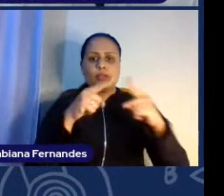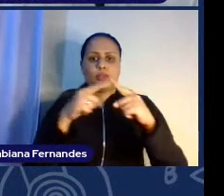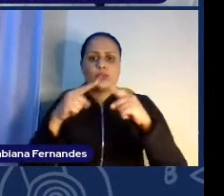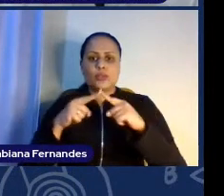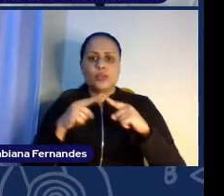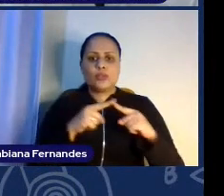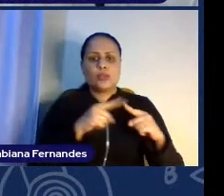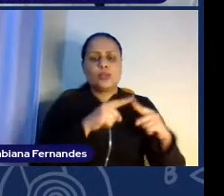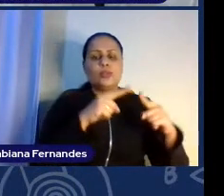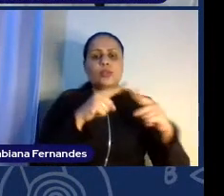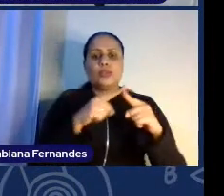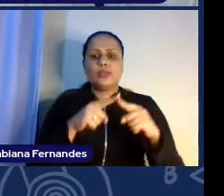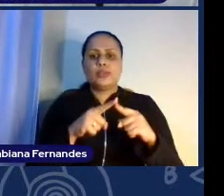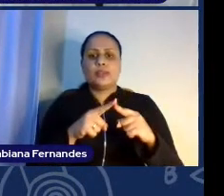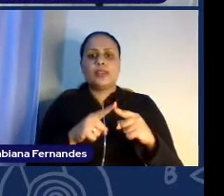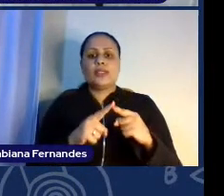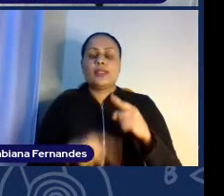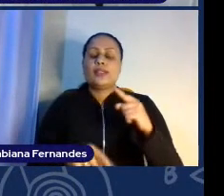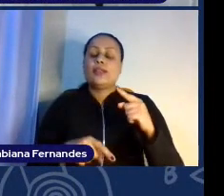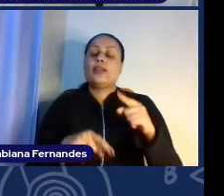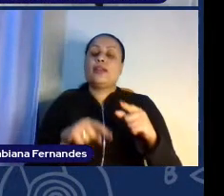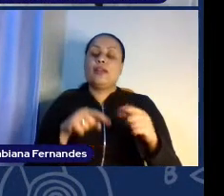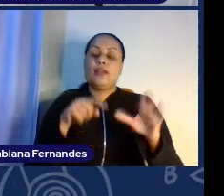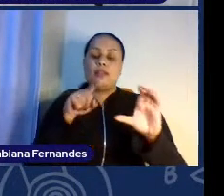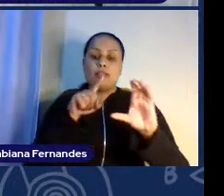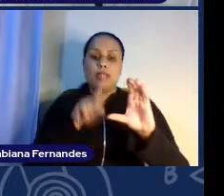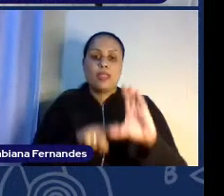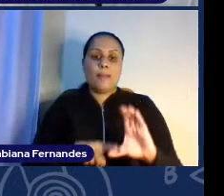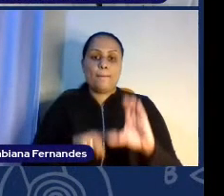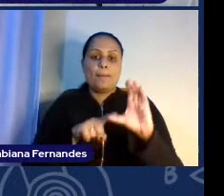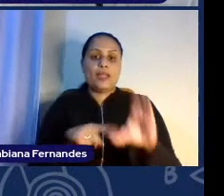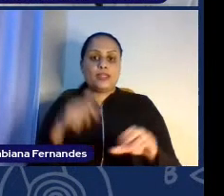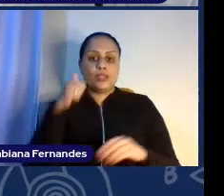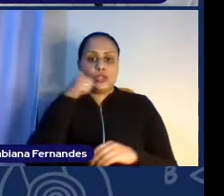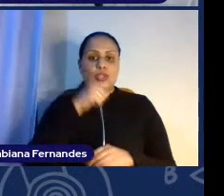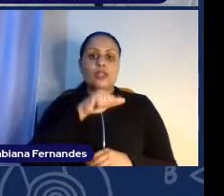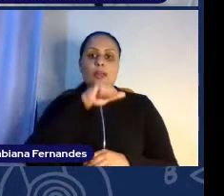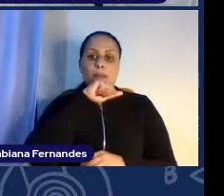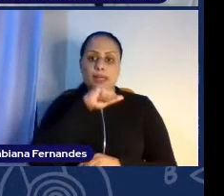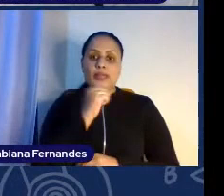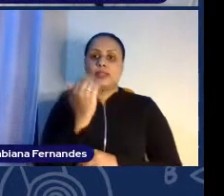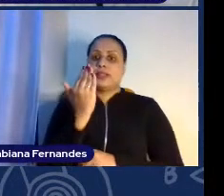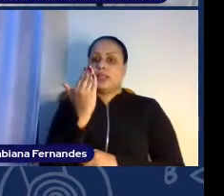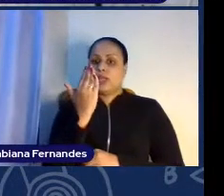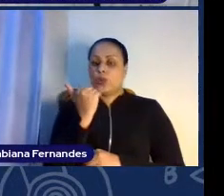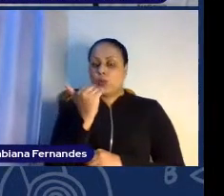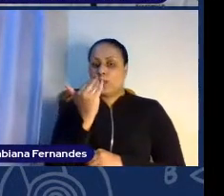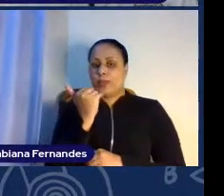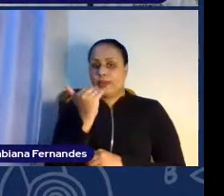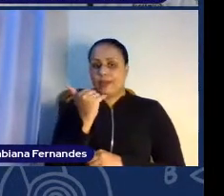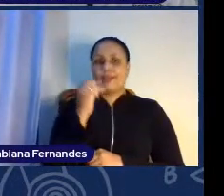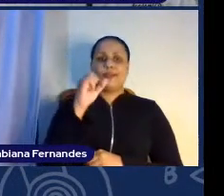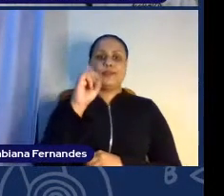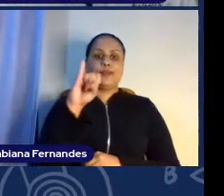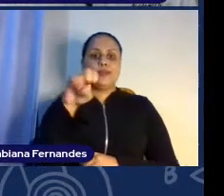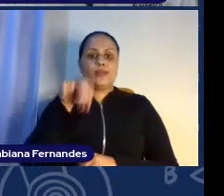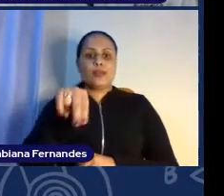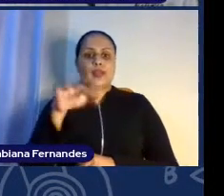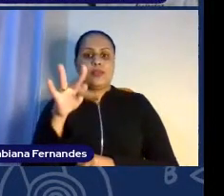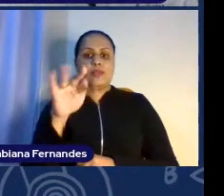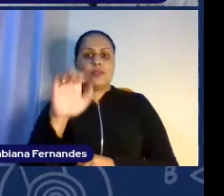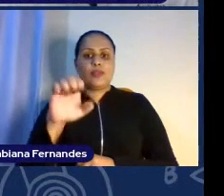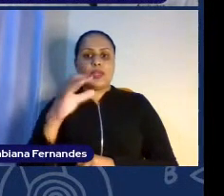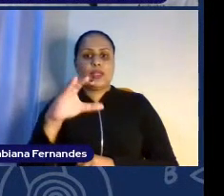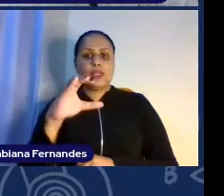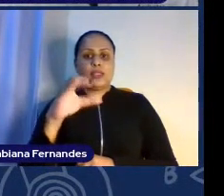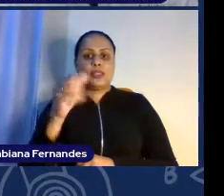la conducta de la madre, si tiene problemas de nutrición, si se enferma, todo